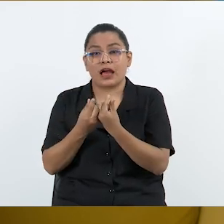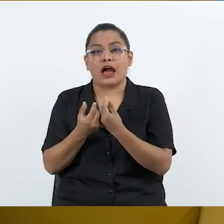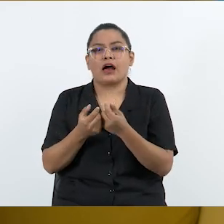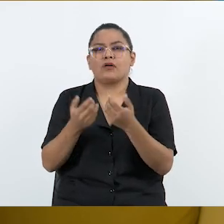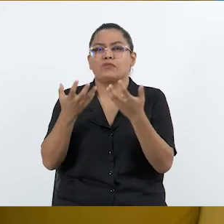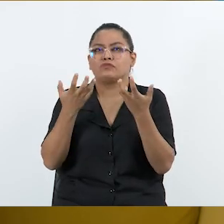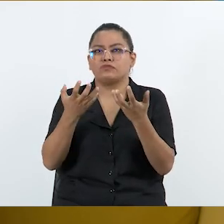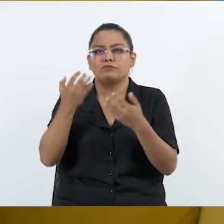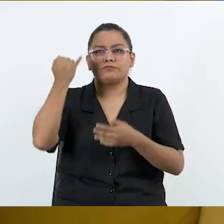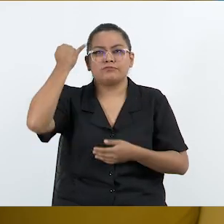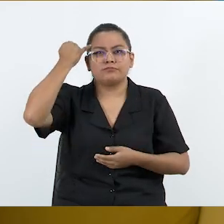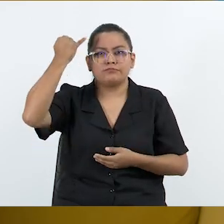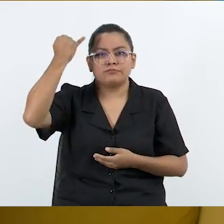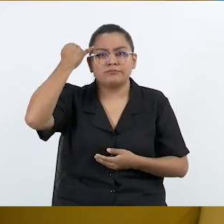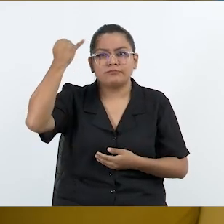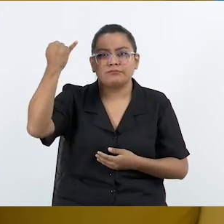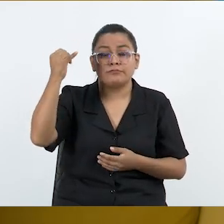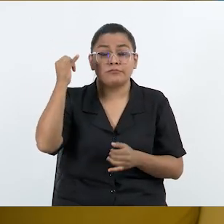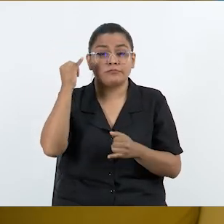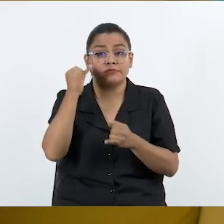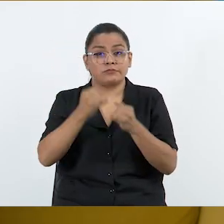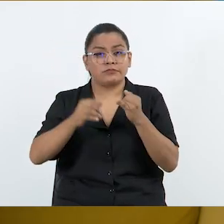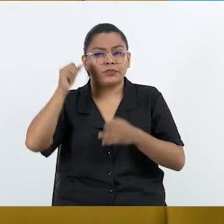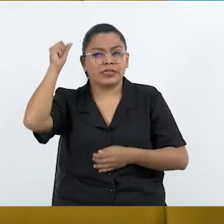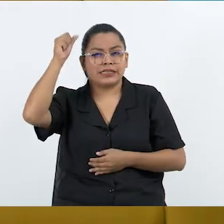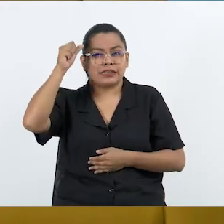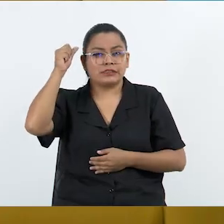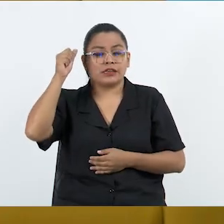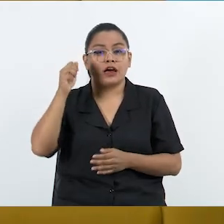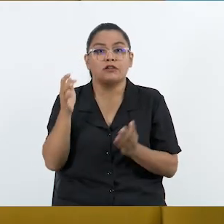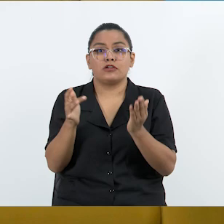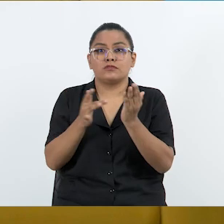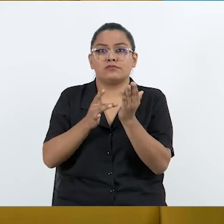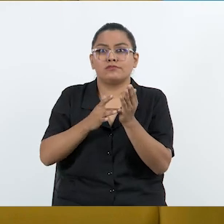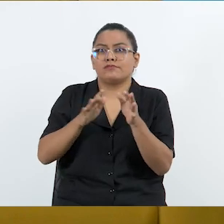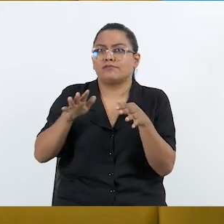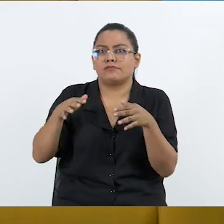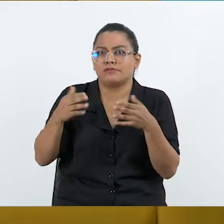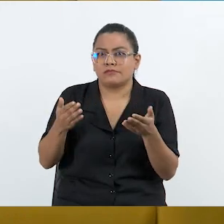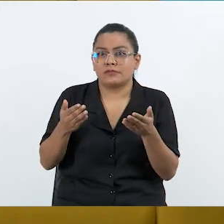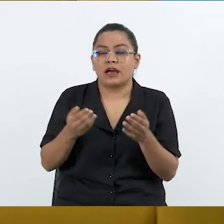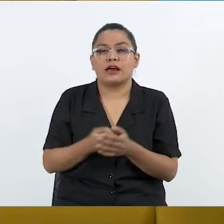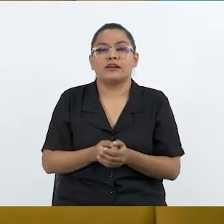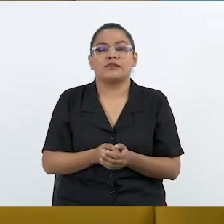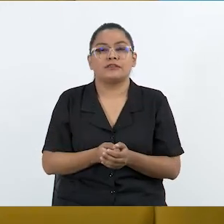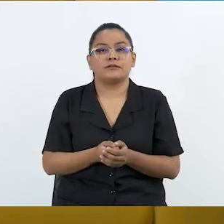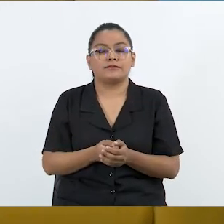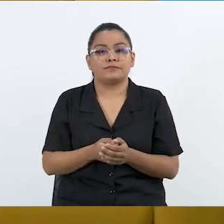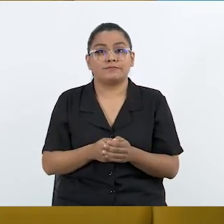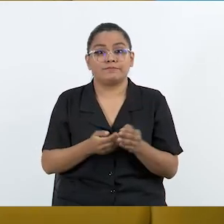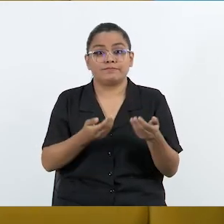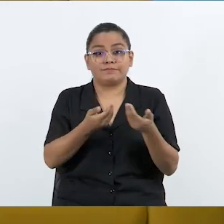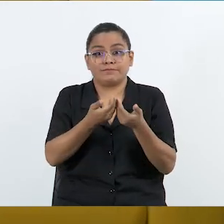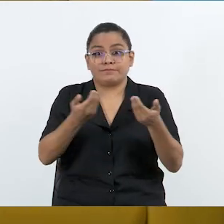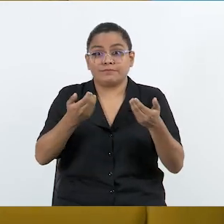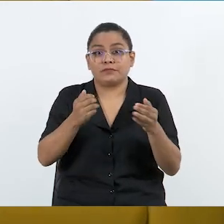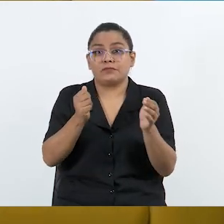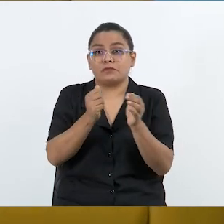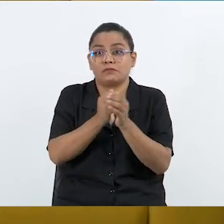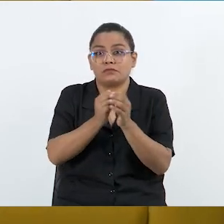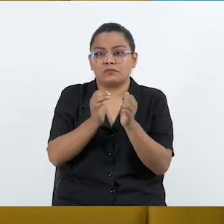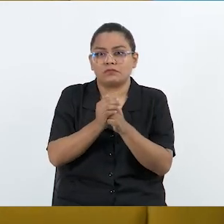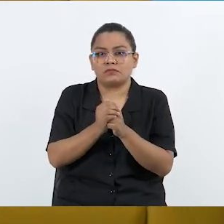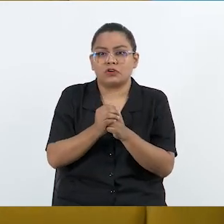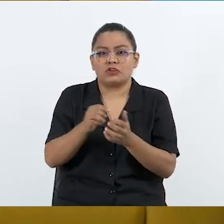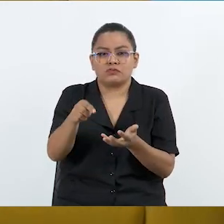se puedan tener varias perspectivas de análisis. Con esta técnica se desglosa el problema y es posible que